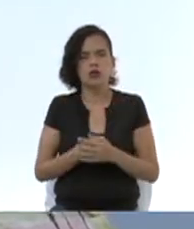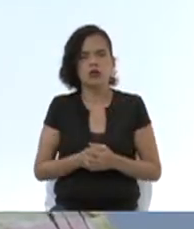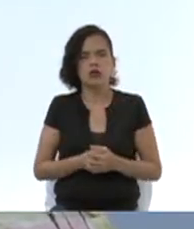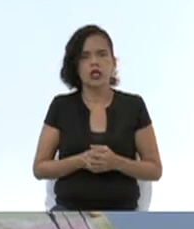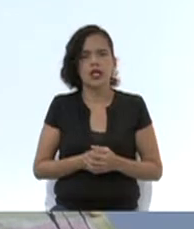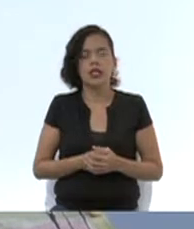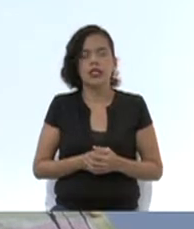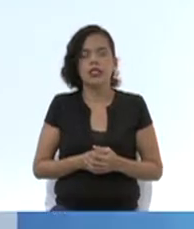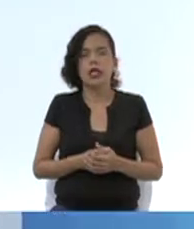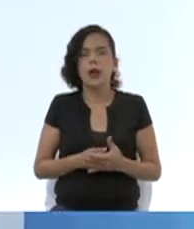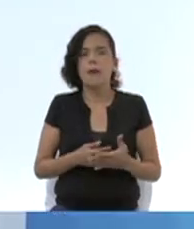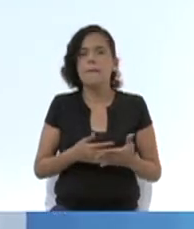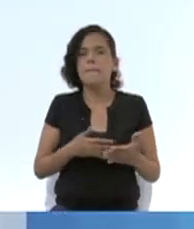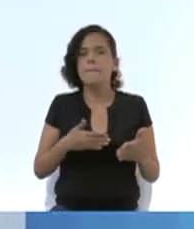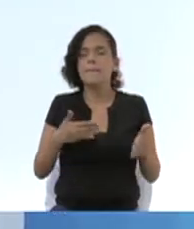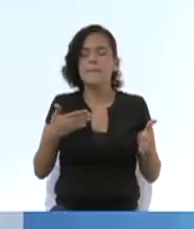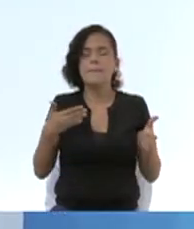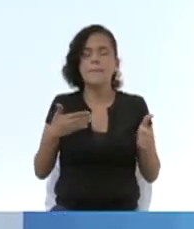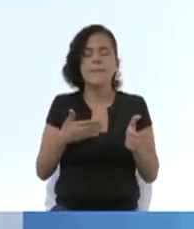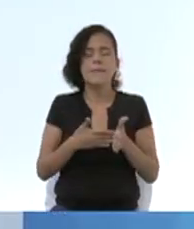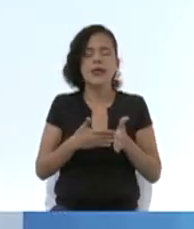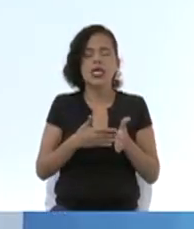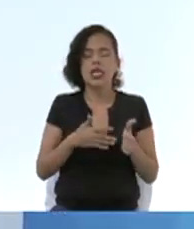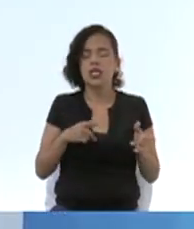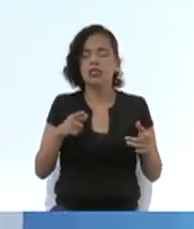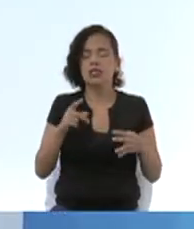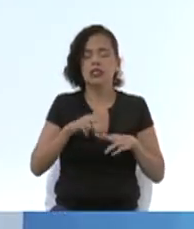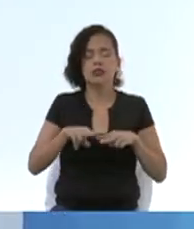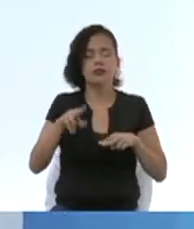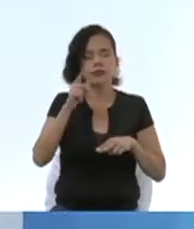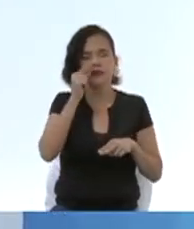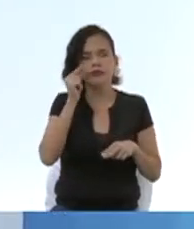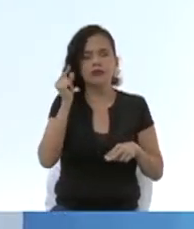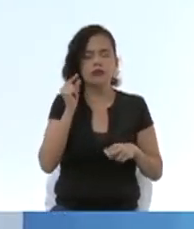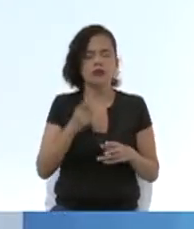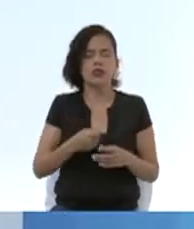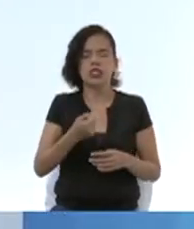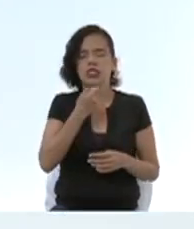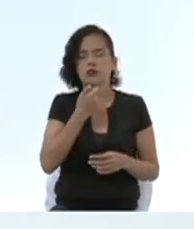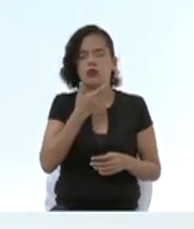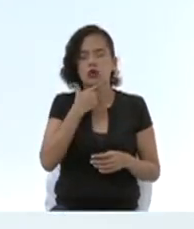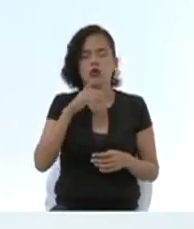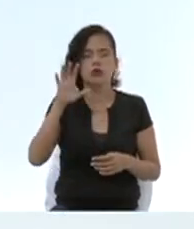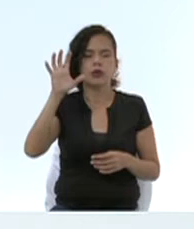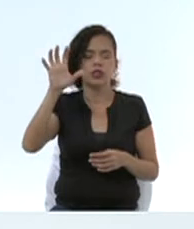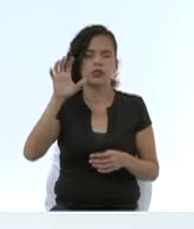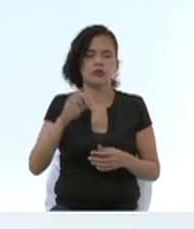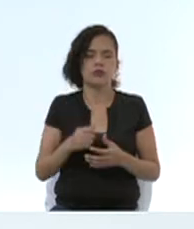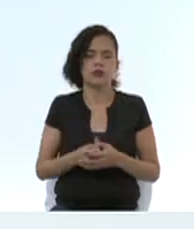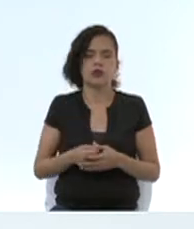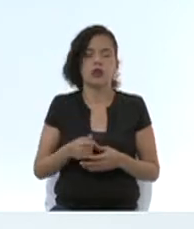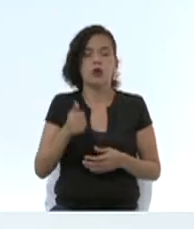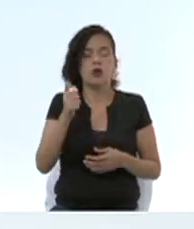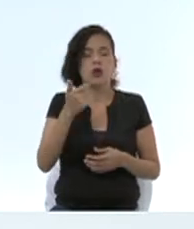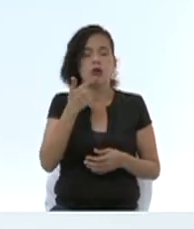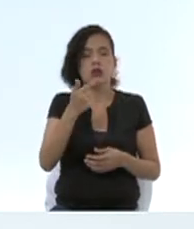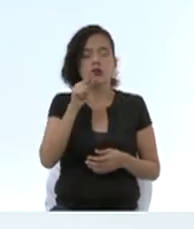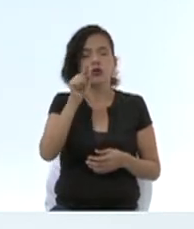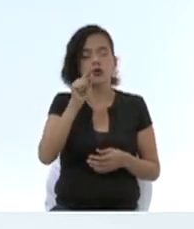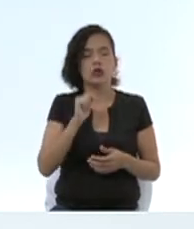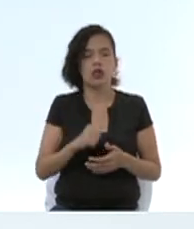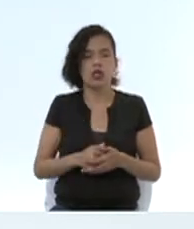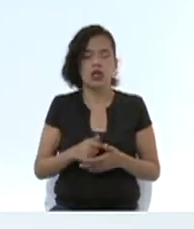miles de niños y niñas de este hermoso país. Así es, y como muy bien lo han dicho